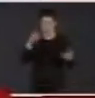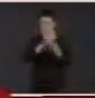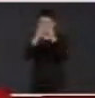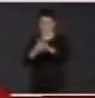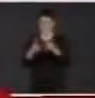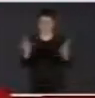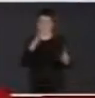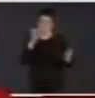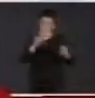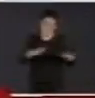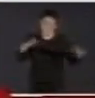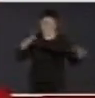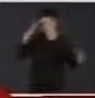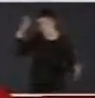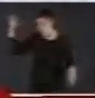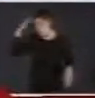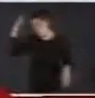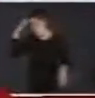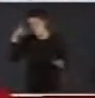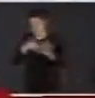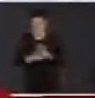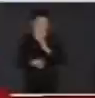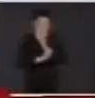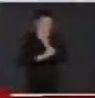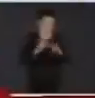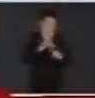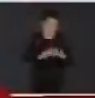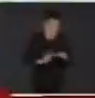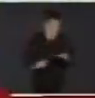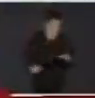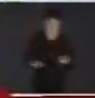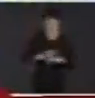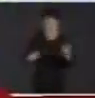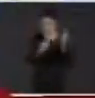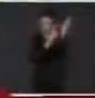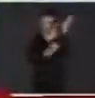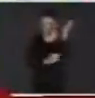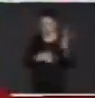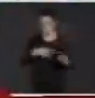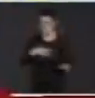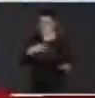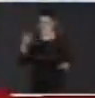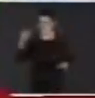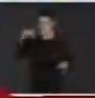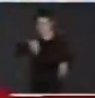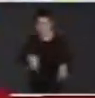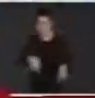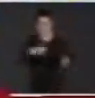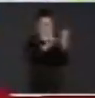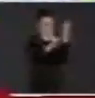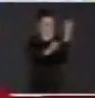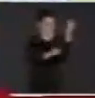solo ilusión, un truco para hacer mi canción. Vudú, ¿quién se ha creído que esto pueda ser